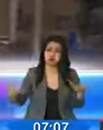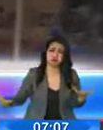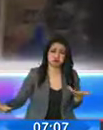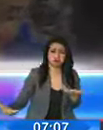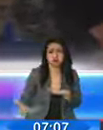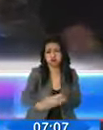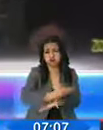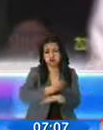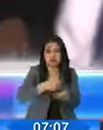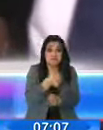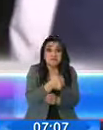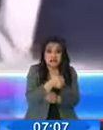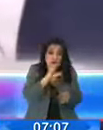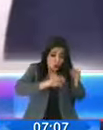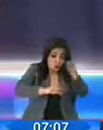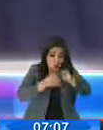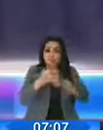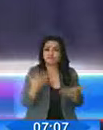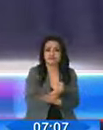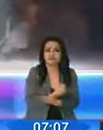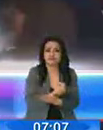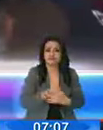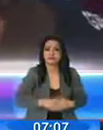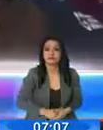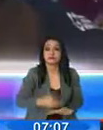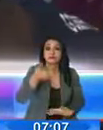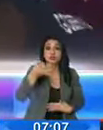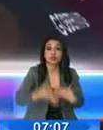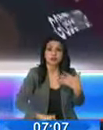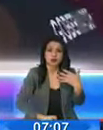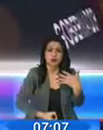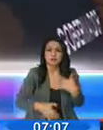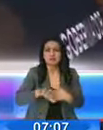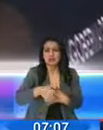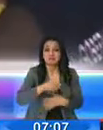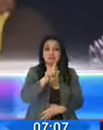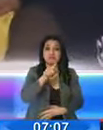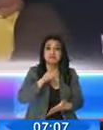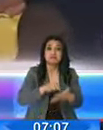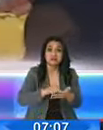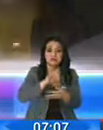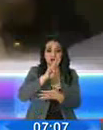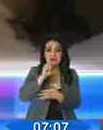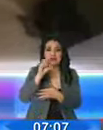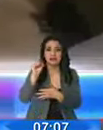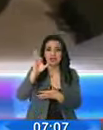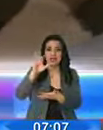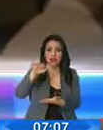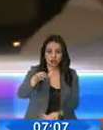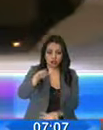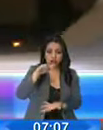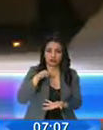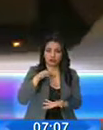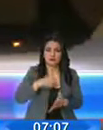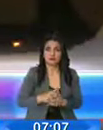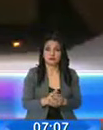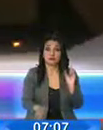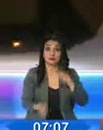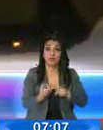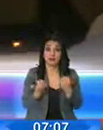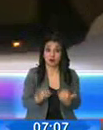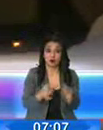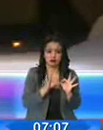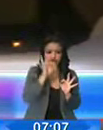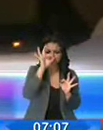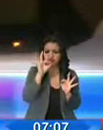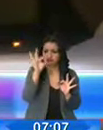preparado artesanalmente. En total decomisaron más de 1.700 litros. Que hasta el momento no teníamos en estadística ningún caso